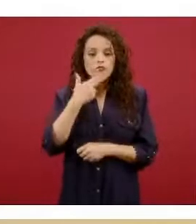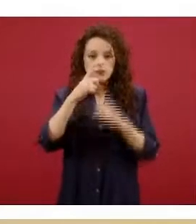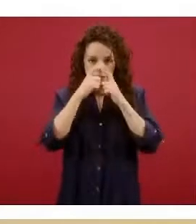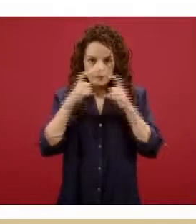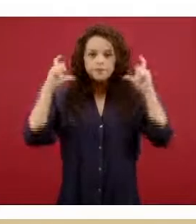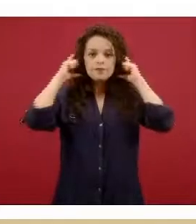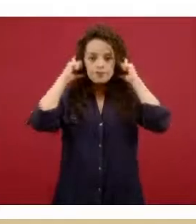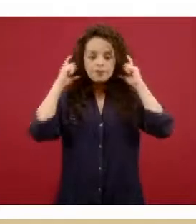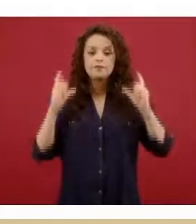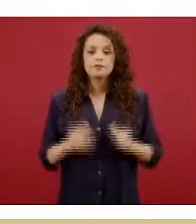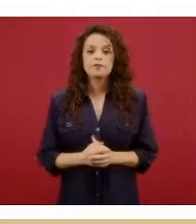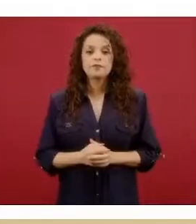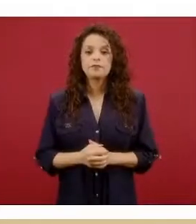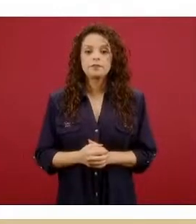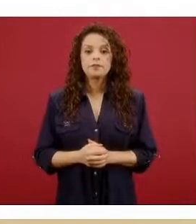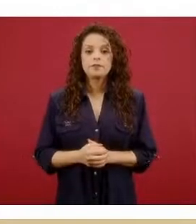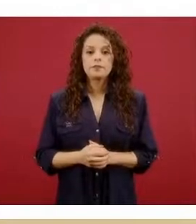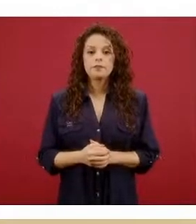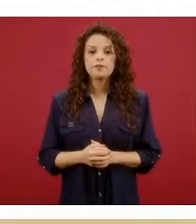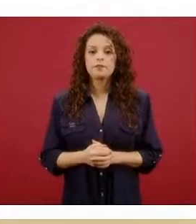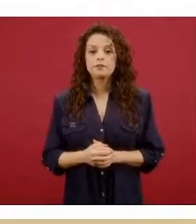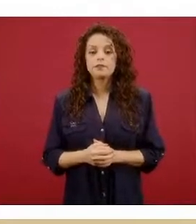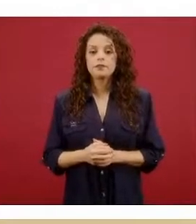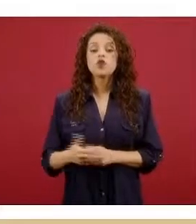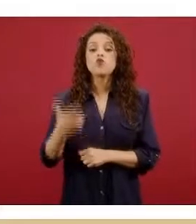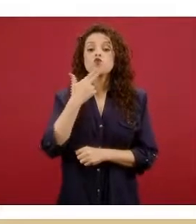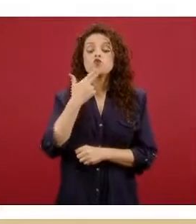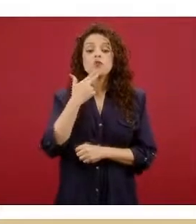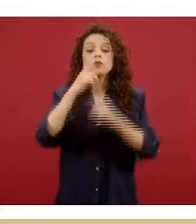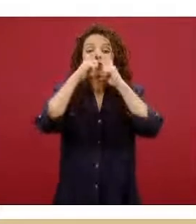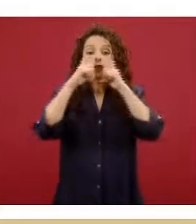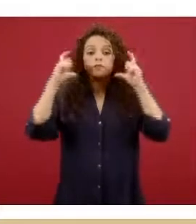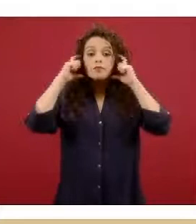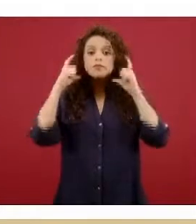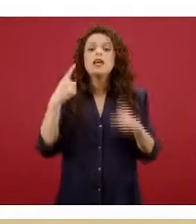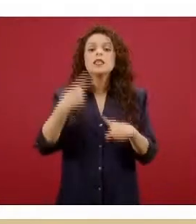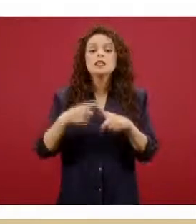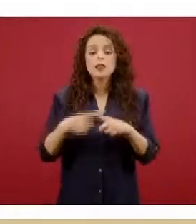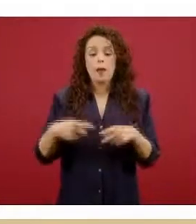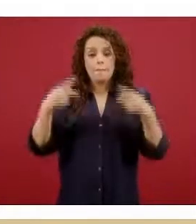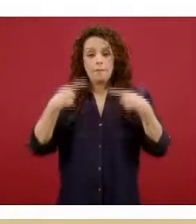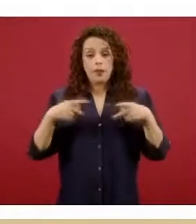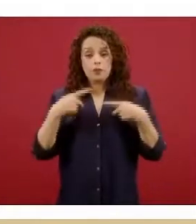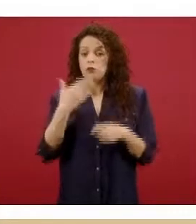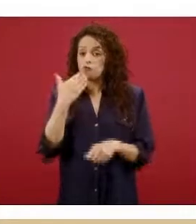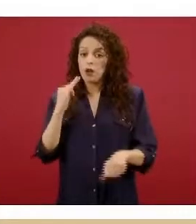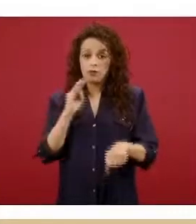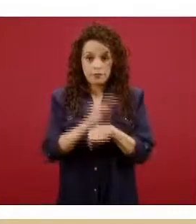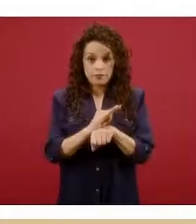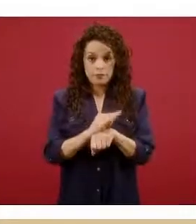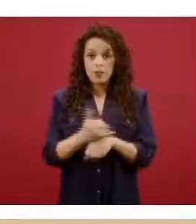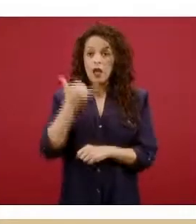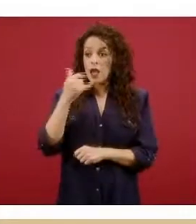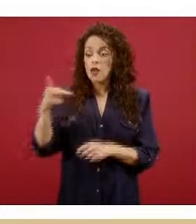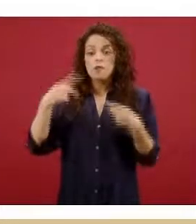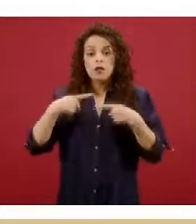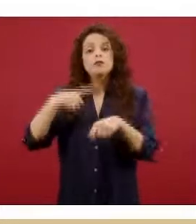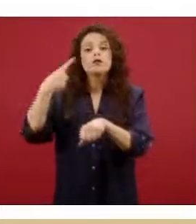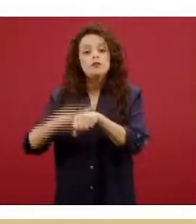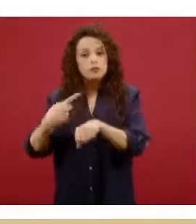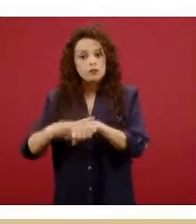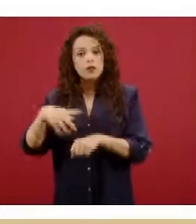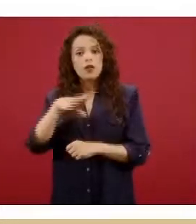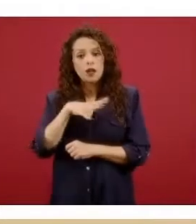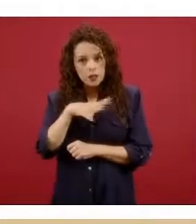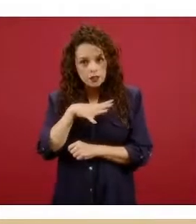Enfatizar uso en personas con síntomas en cualquier entorno y grupos vulnerables, personas enfermas que